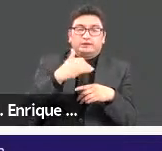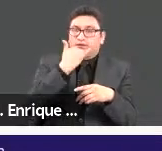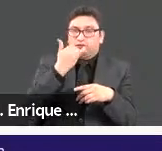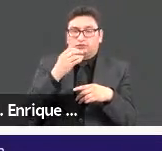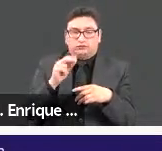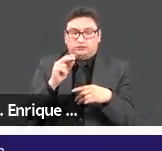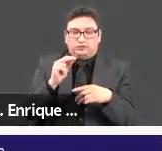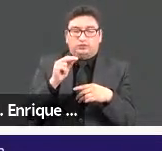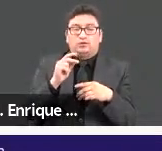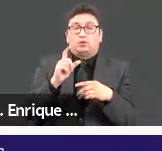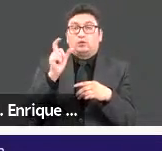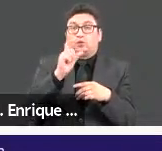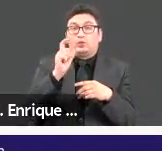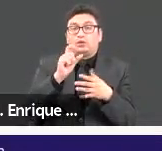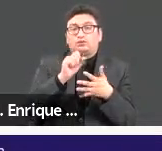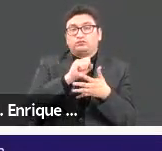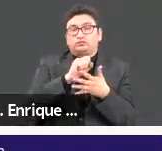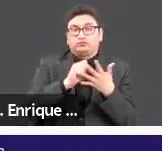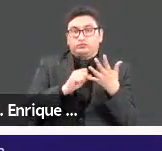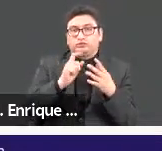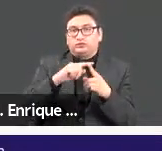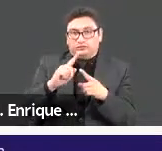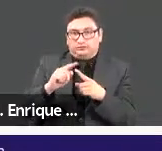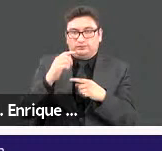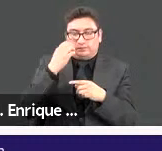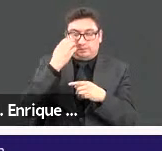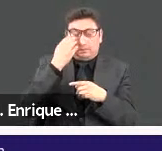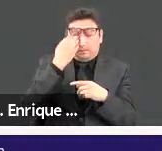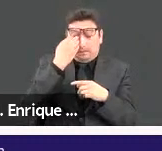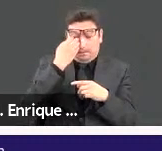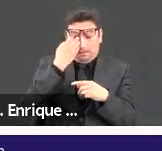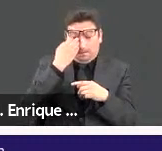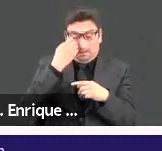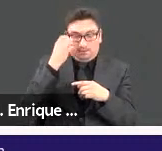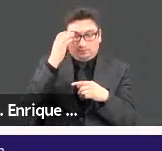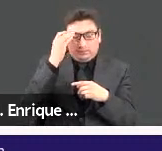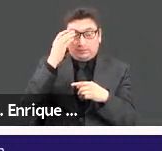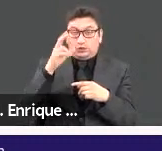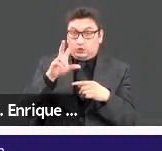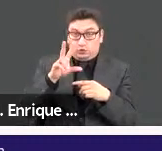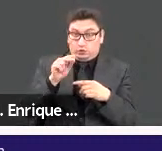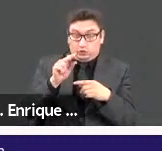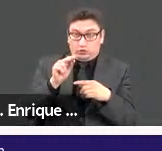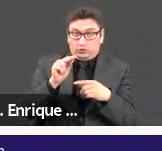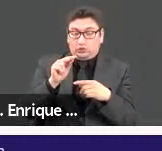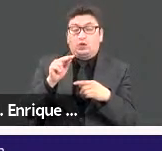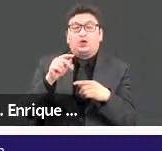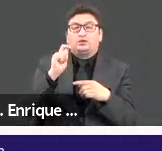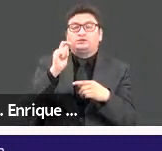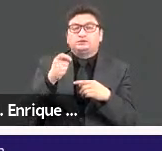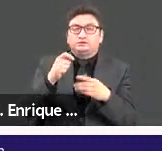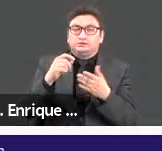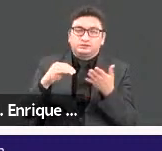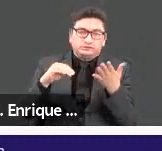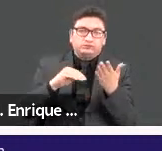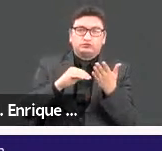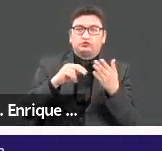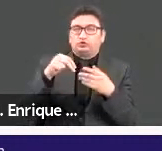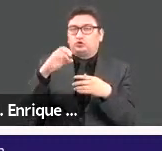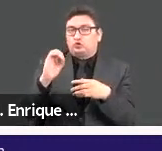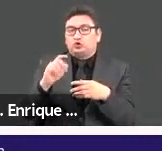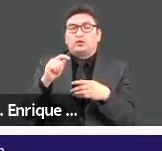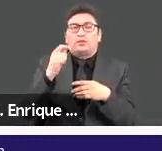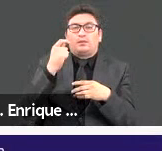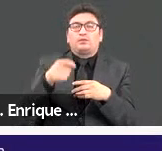por sinonimias, ¿correcto? Y el NO para eliminar aquel material